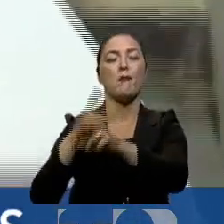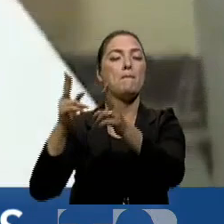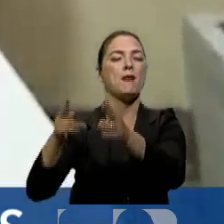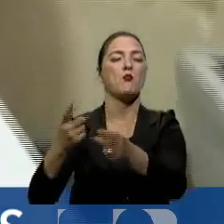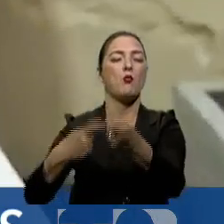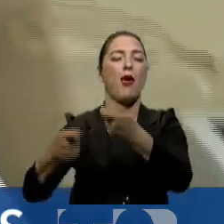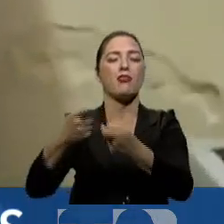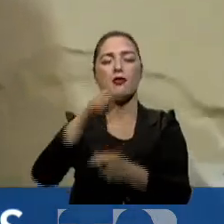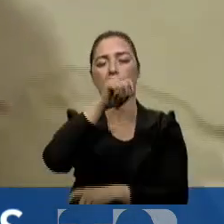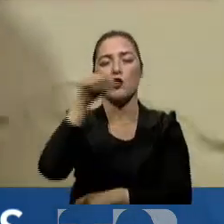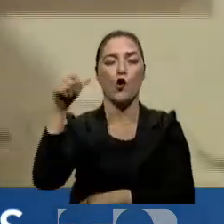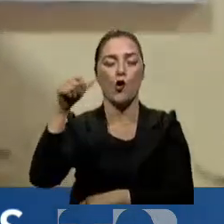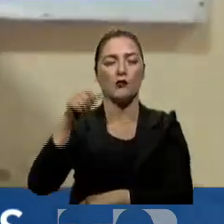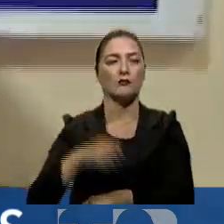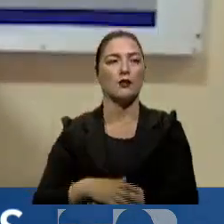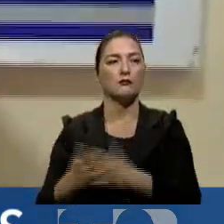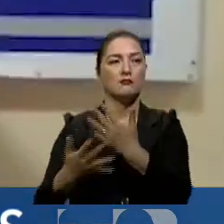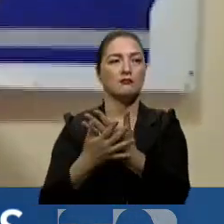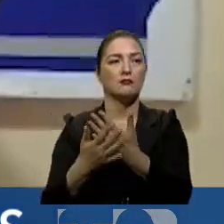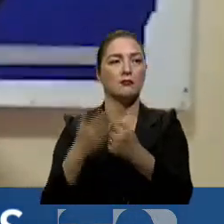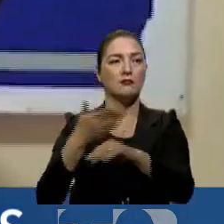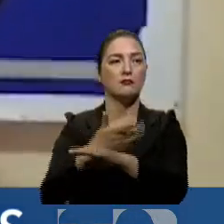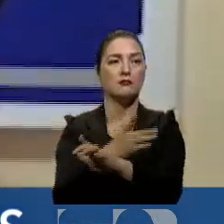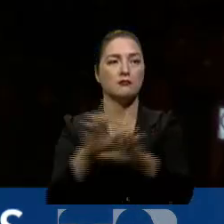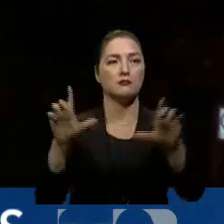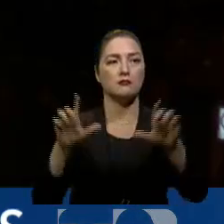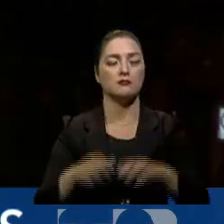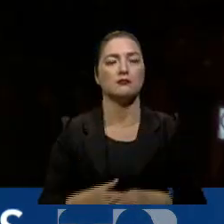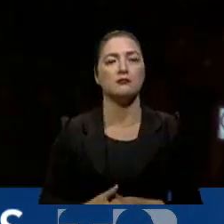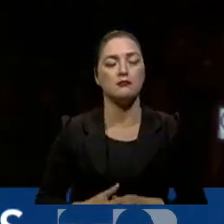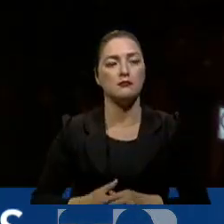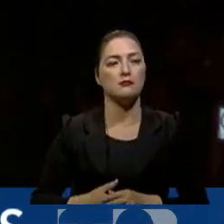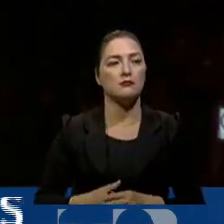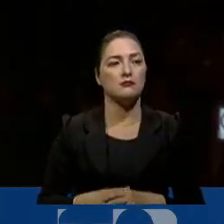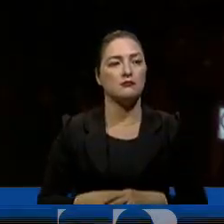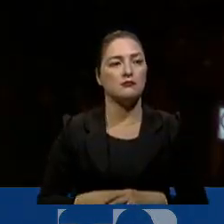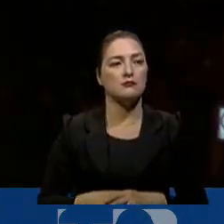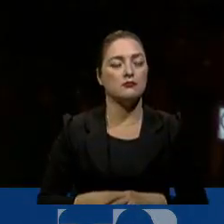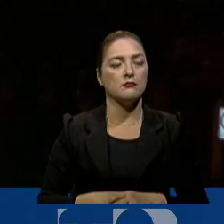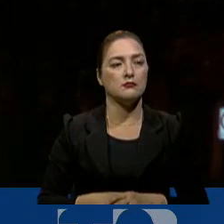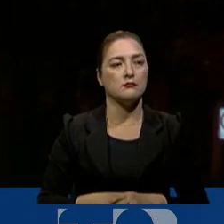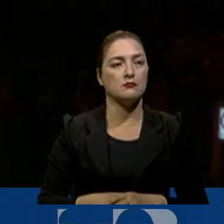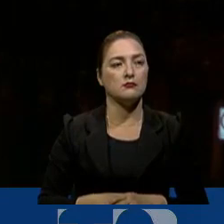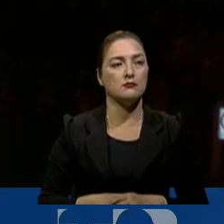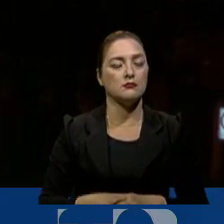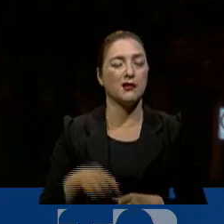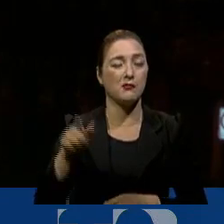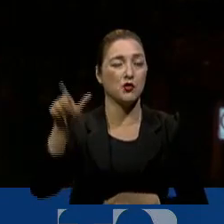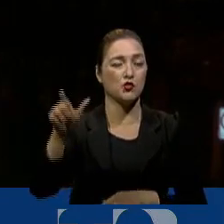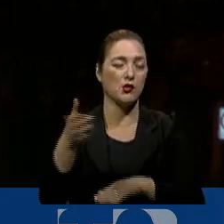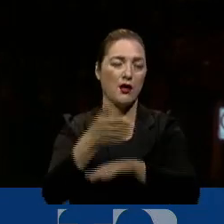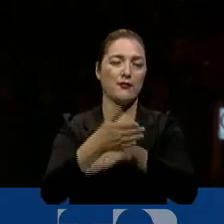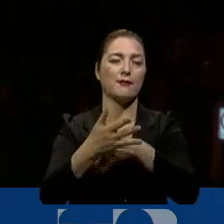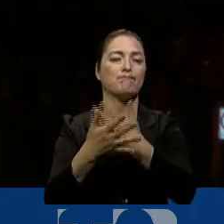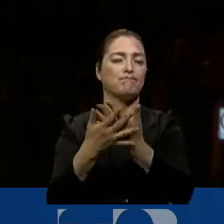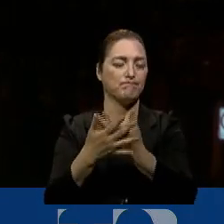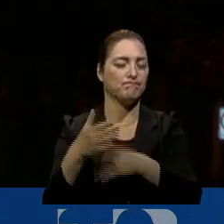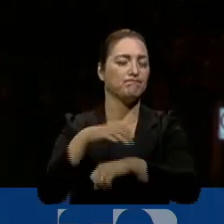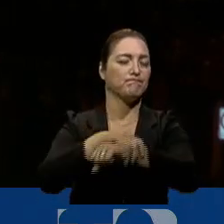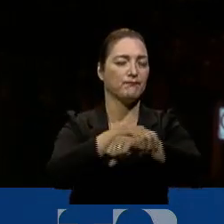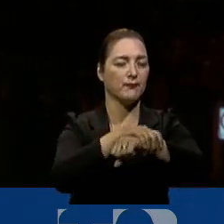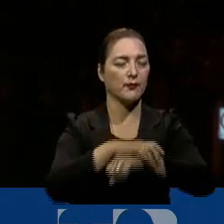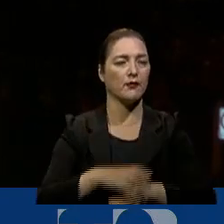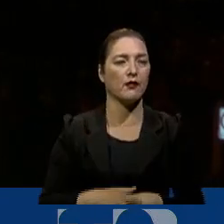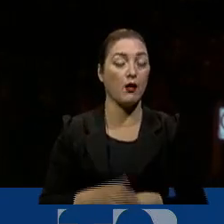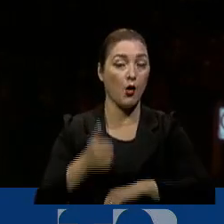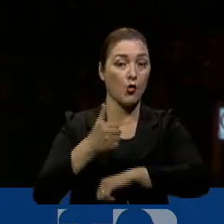delito y posteriormente puesto en libertad por la justicia. Anteriormente, el mismo ciudadano ya fue detenido y las autoridades